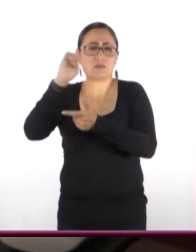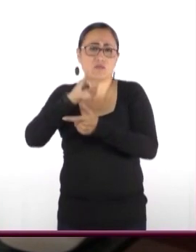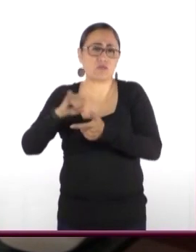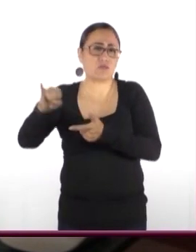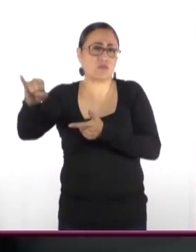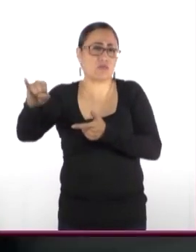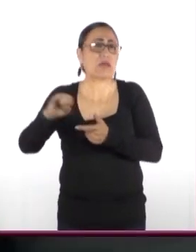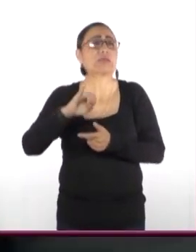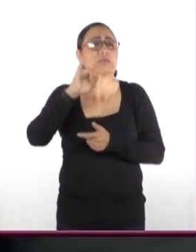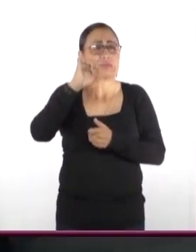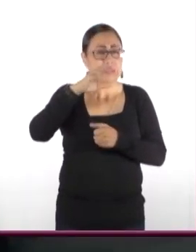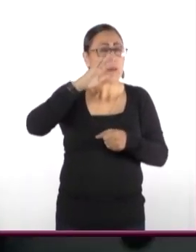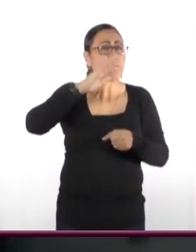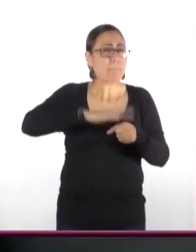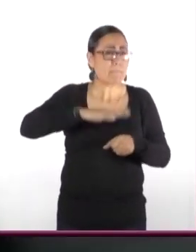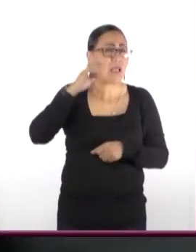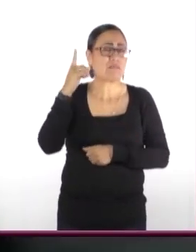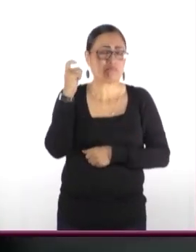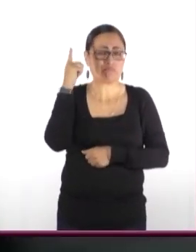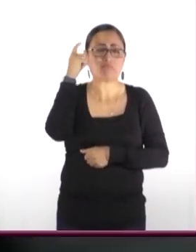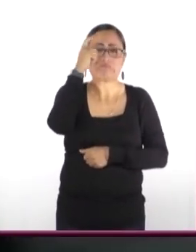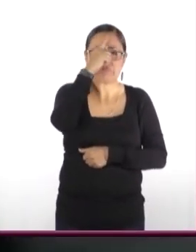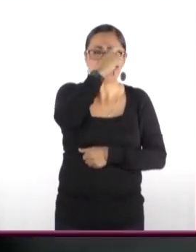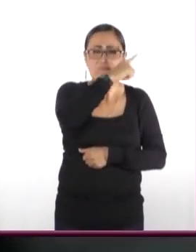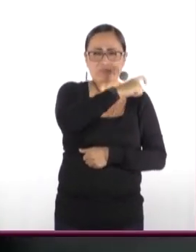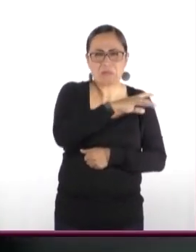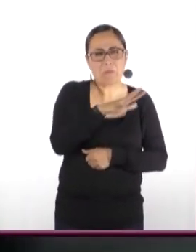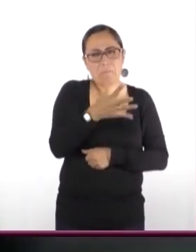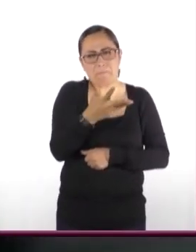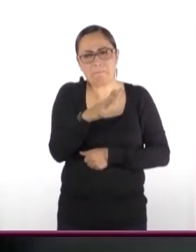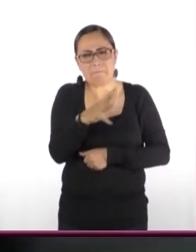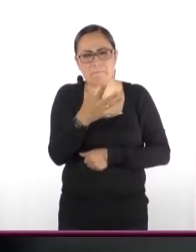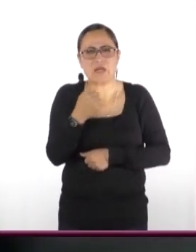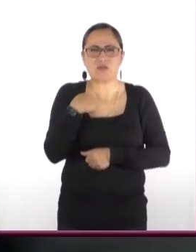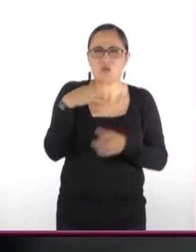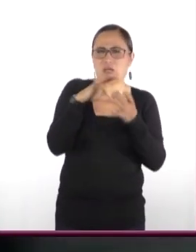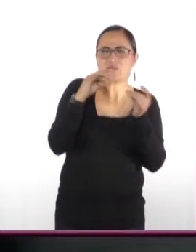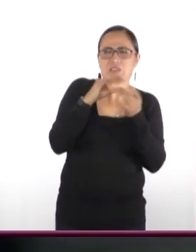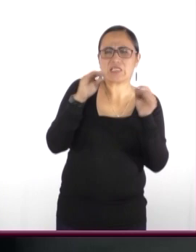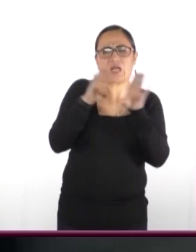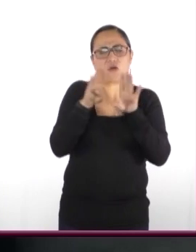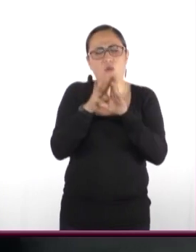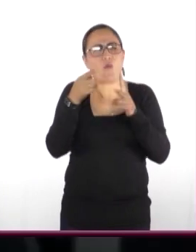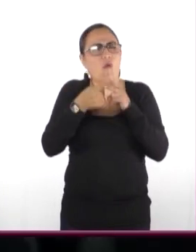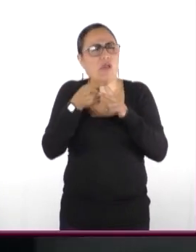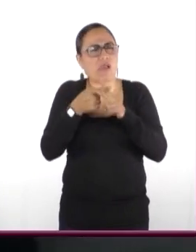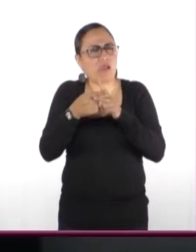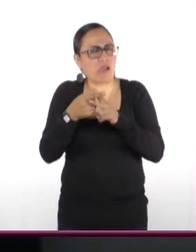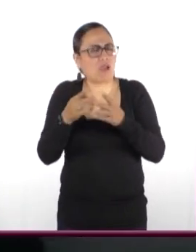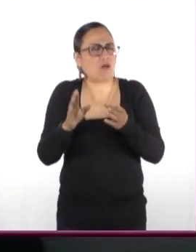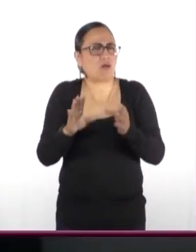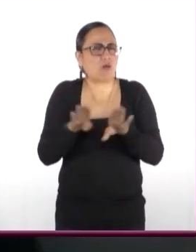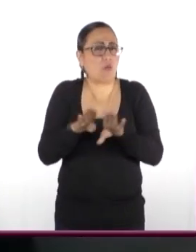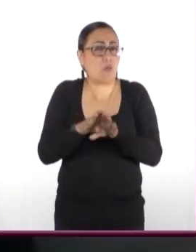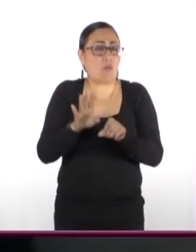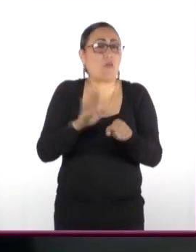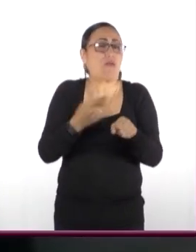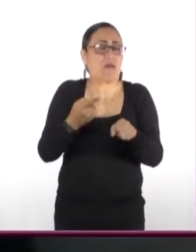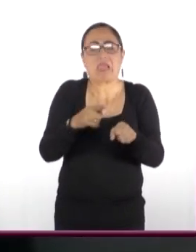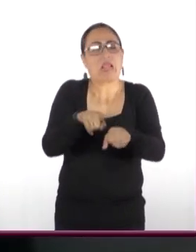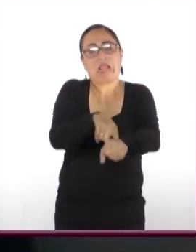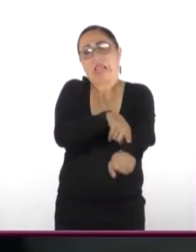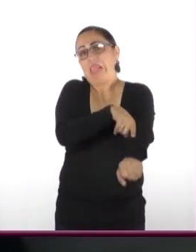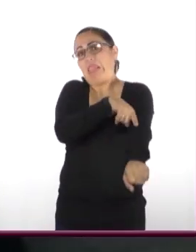Sí, eso es muchísimo más difícil, por cierto. No voy a explicar cómo se hace porque es